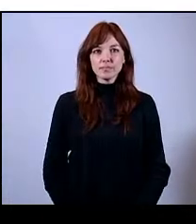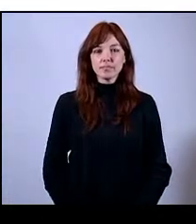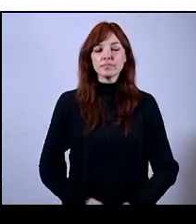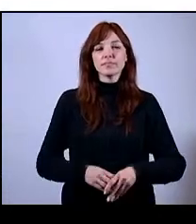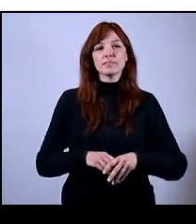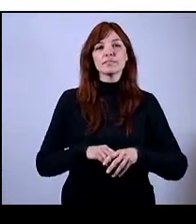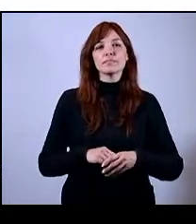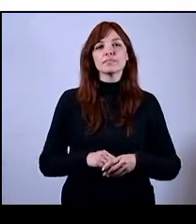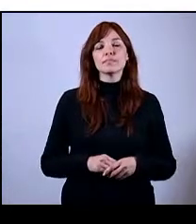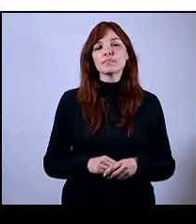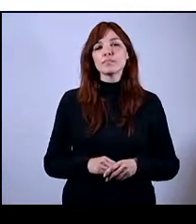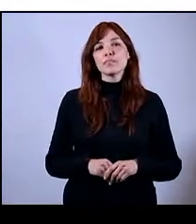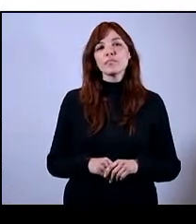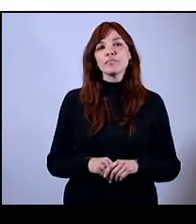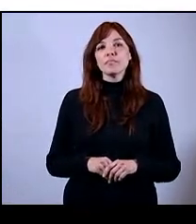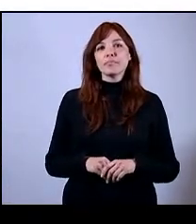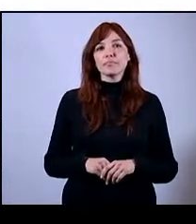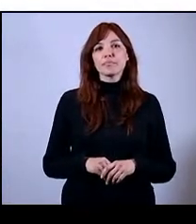No hay que encender nada, ¿verdad?